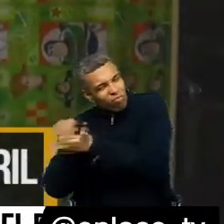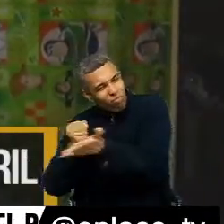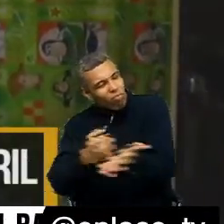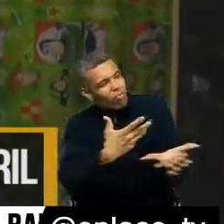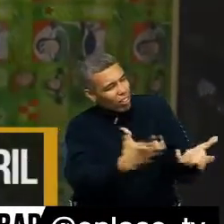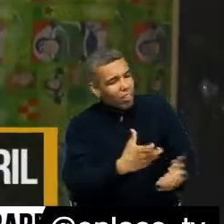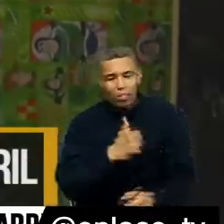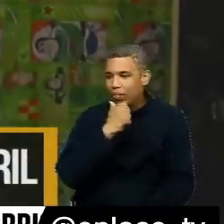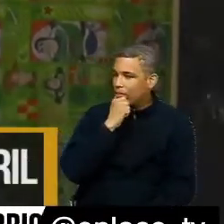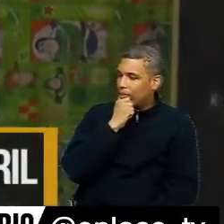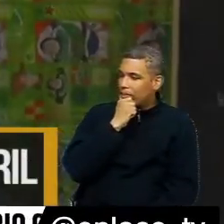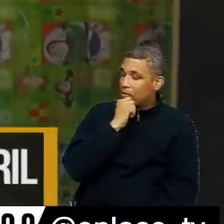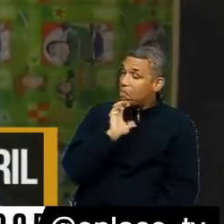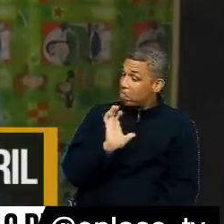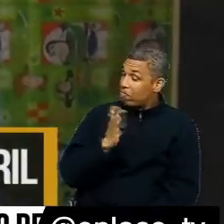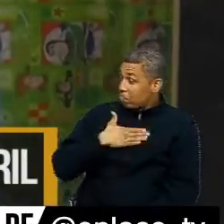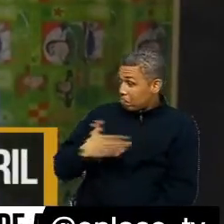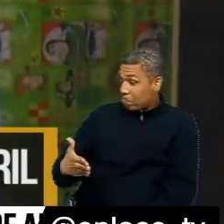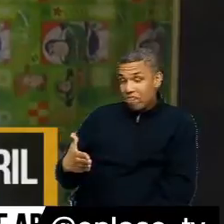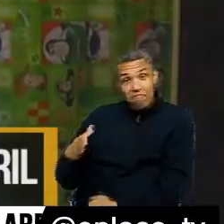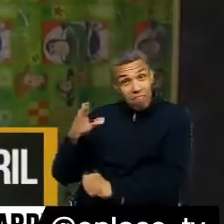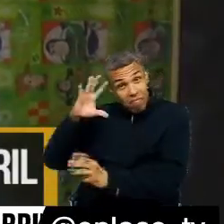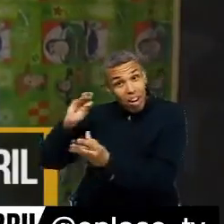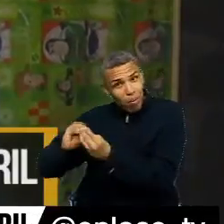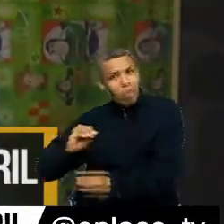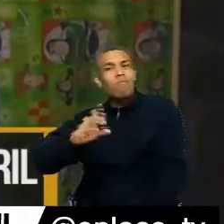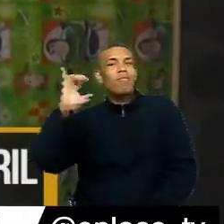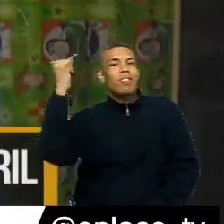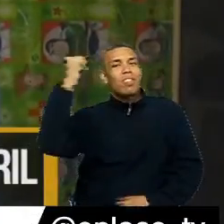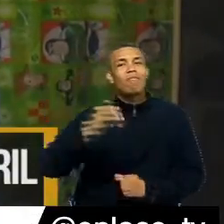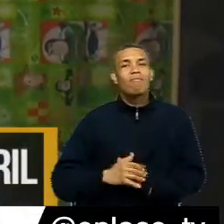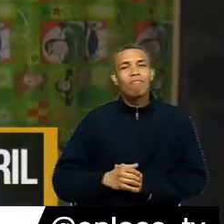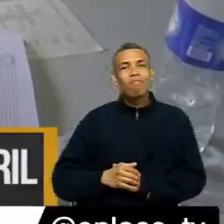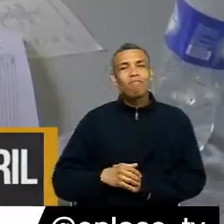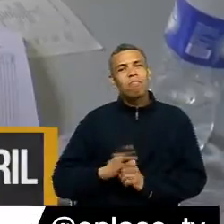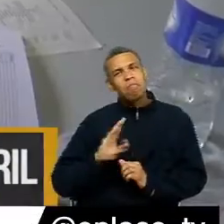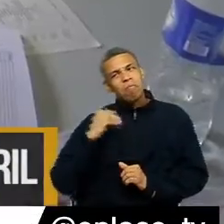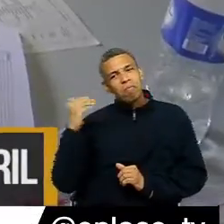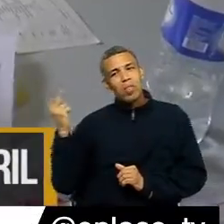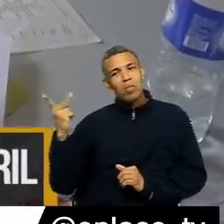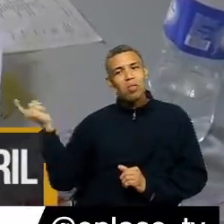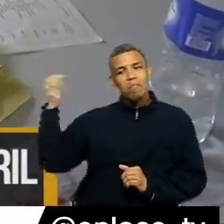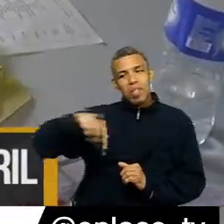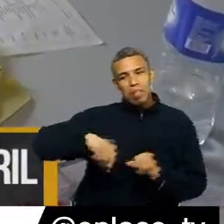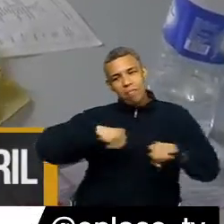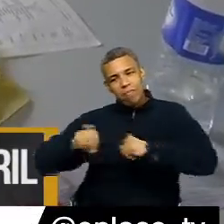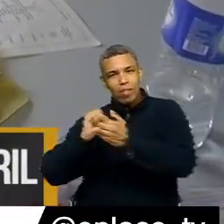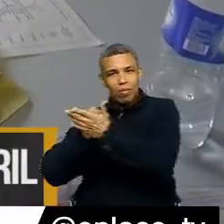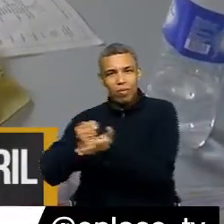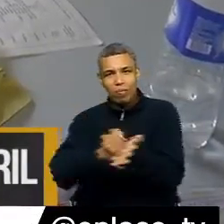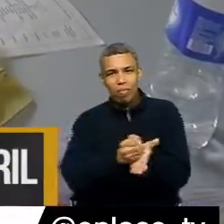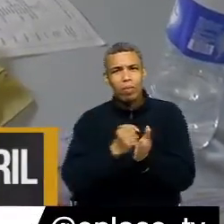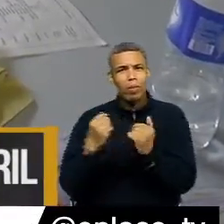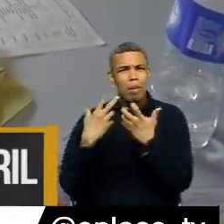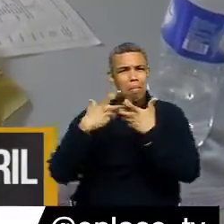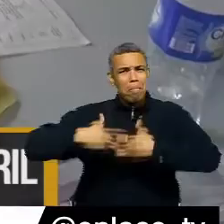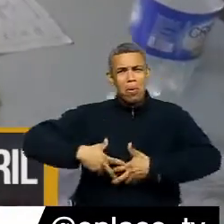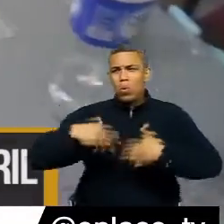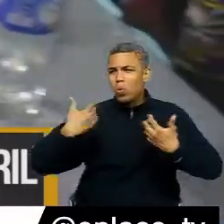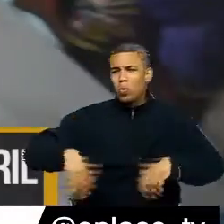al sitio de donde ella hizo sus primeros pasos. Los servicios de esta prestigiosa clínica llegaron a